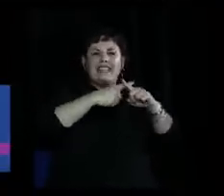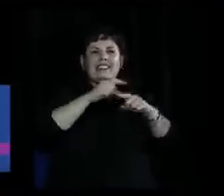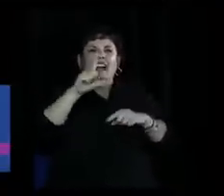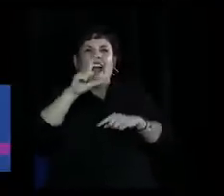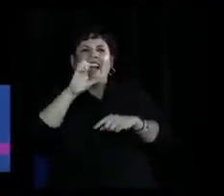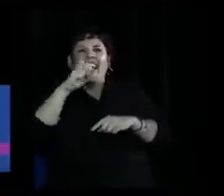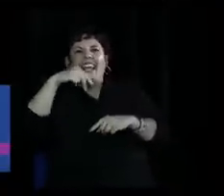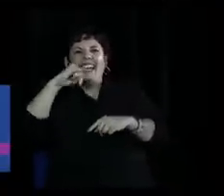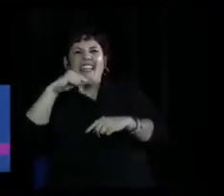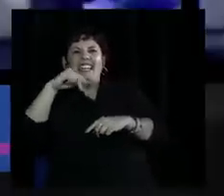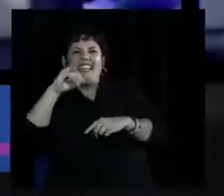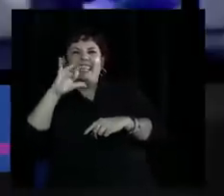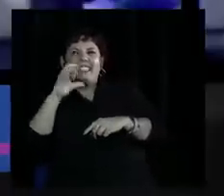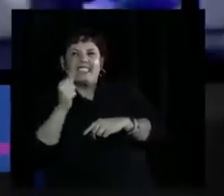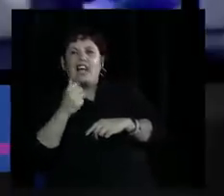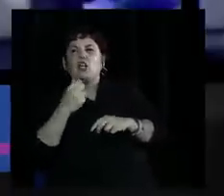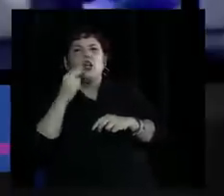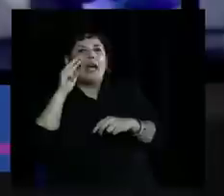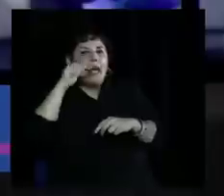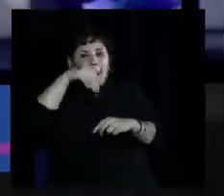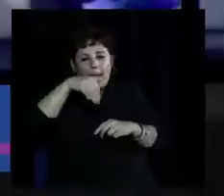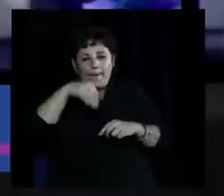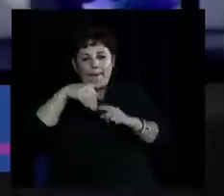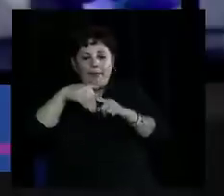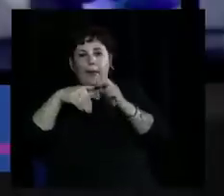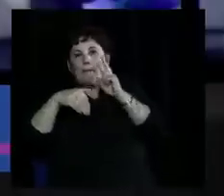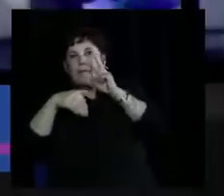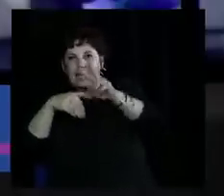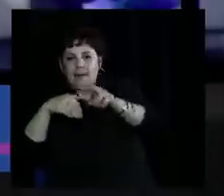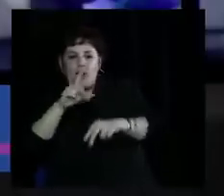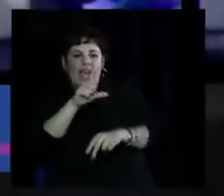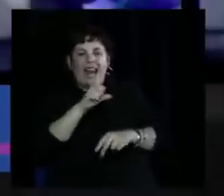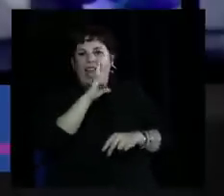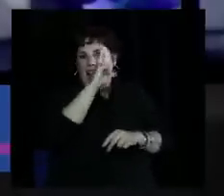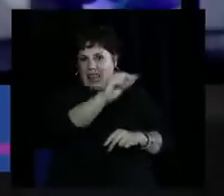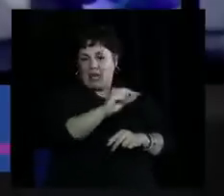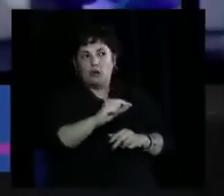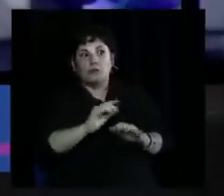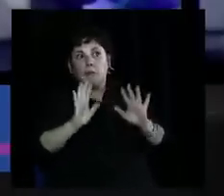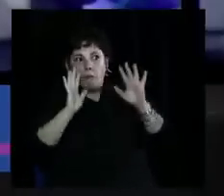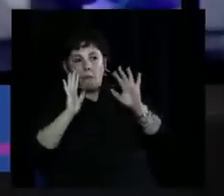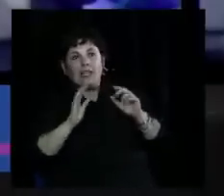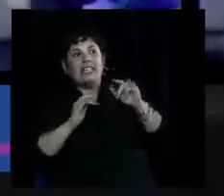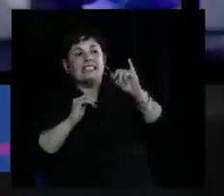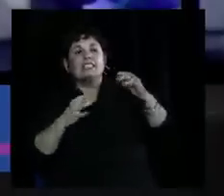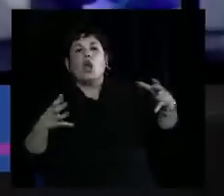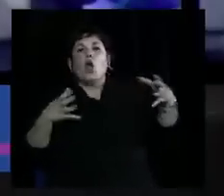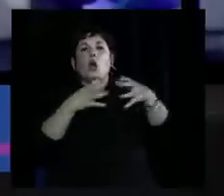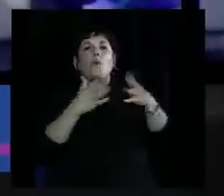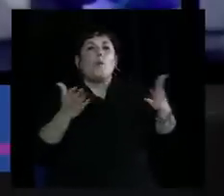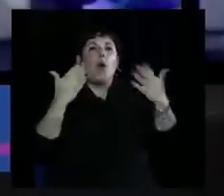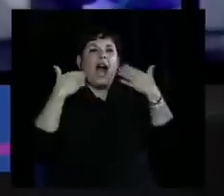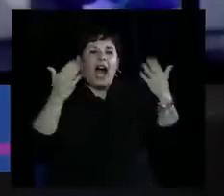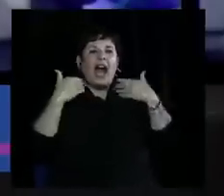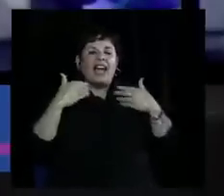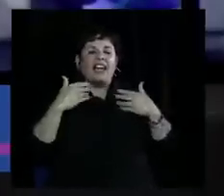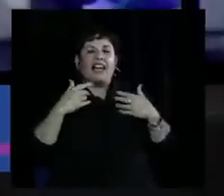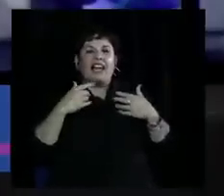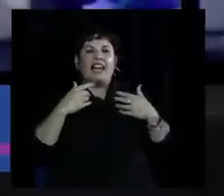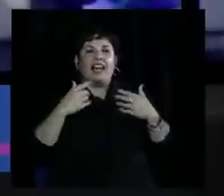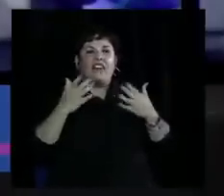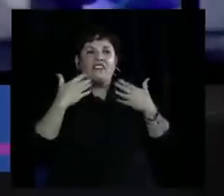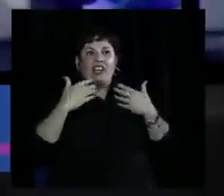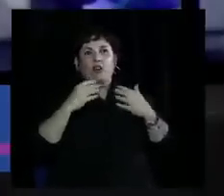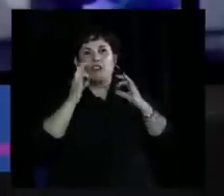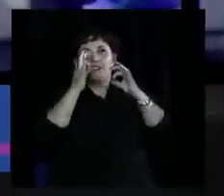Pero no. Miremos lejos. Entonces, no hay que subestimar, porque si con aire fresco llegó un presidente, quizá con